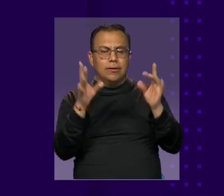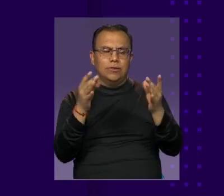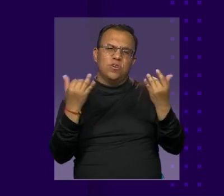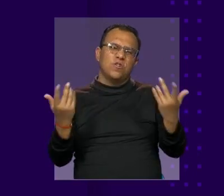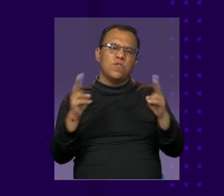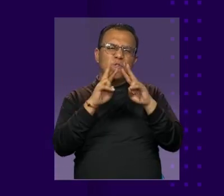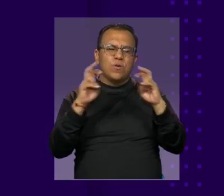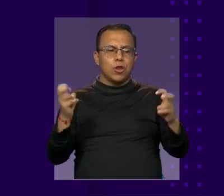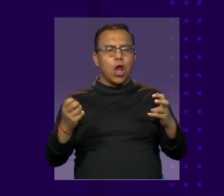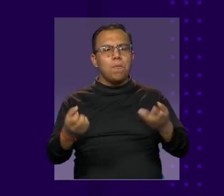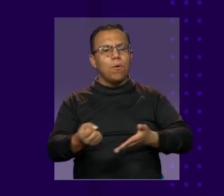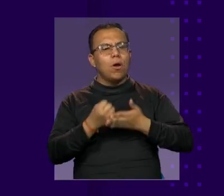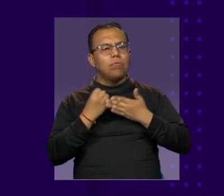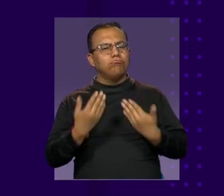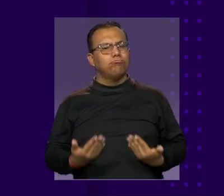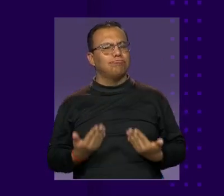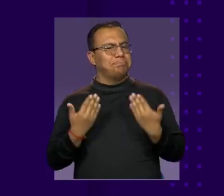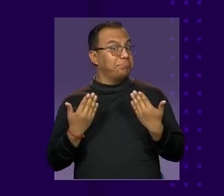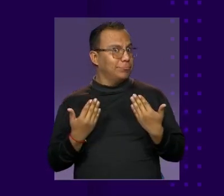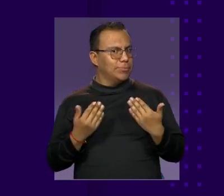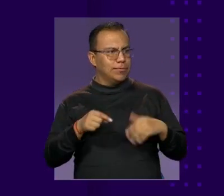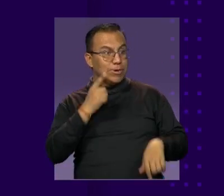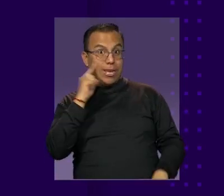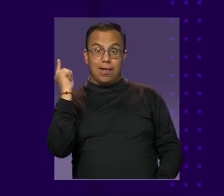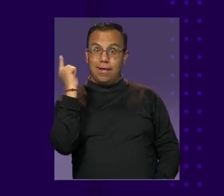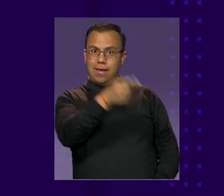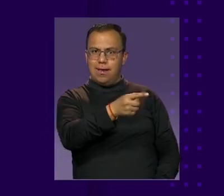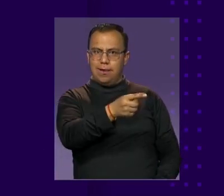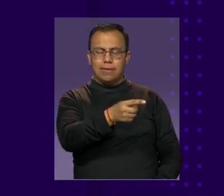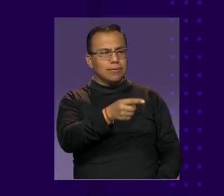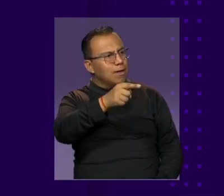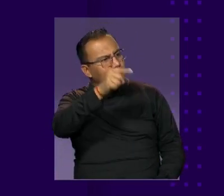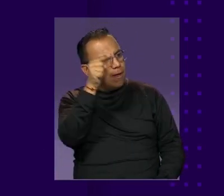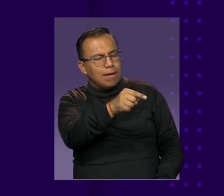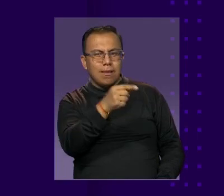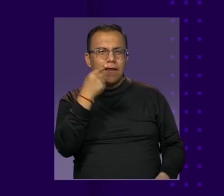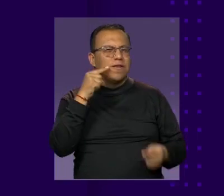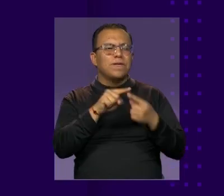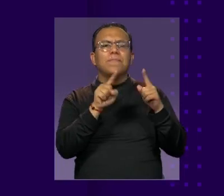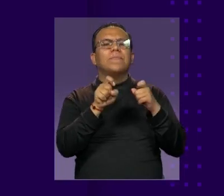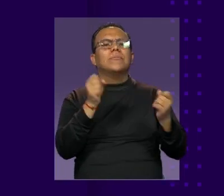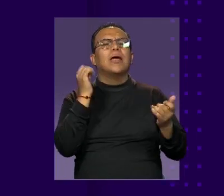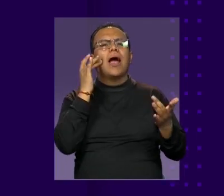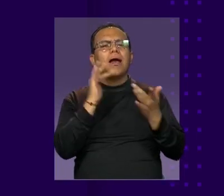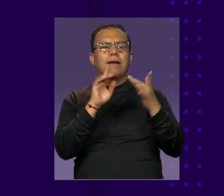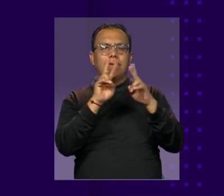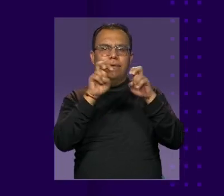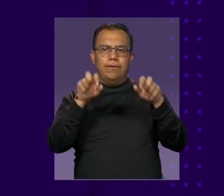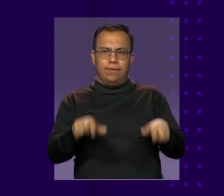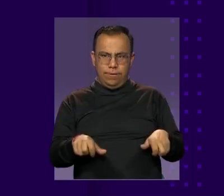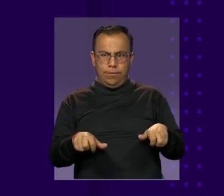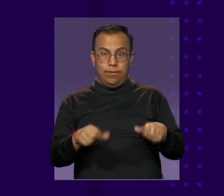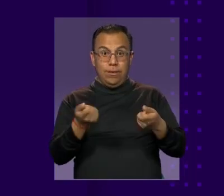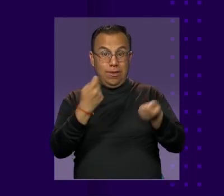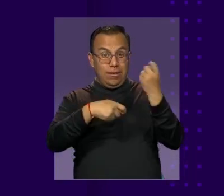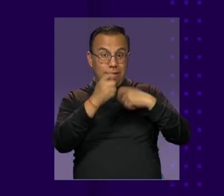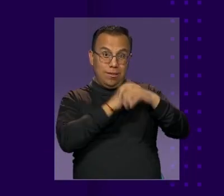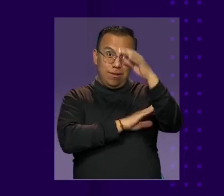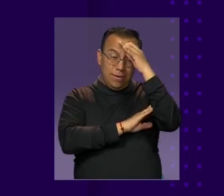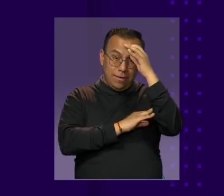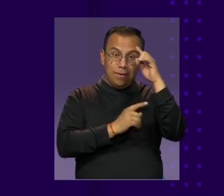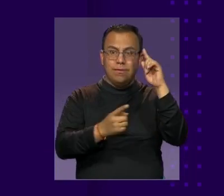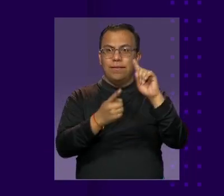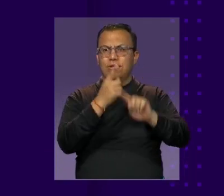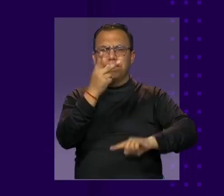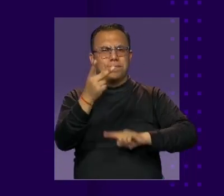el favorecimiento, pues de que fue señalada por el favorecimiento a temas de narcotráfico.